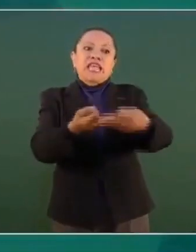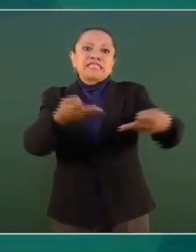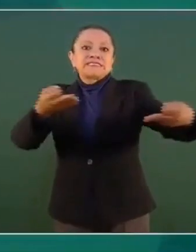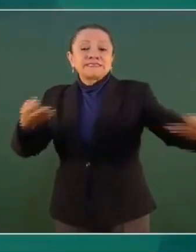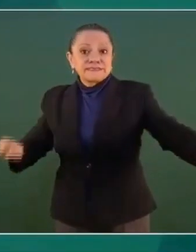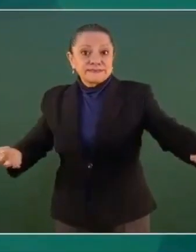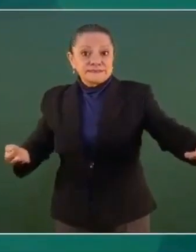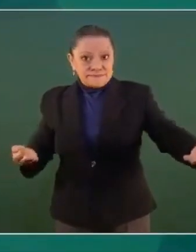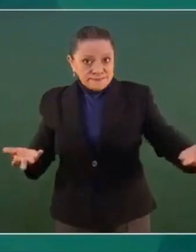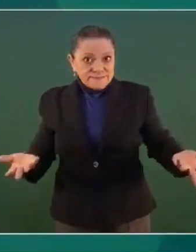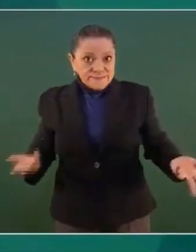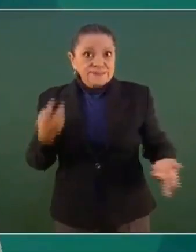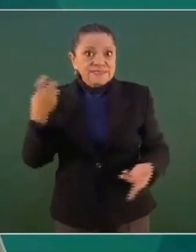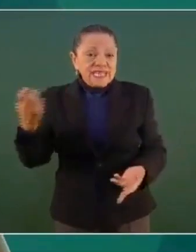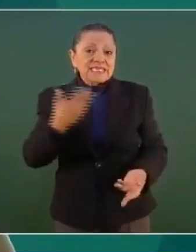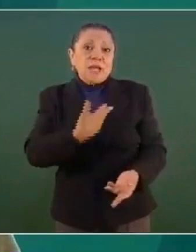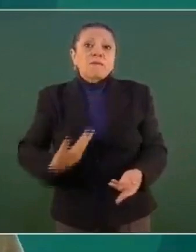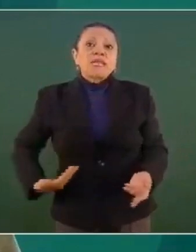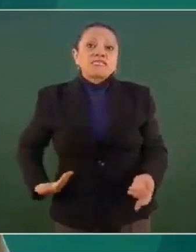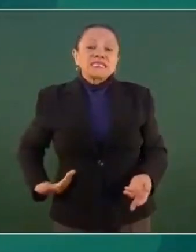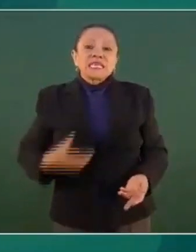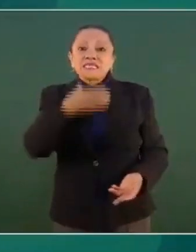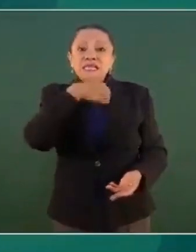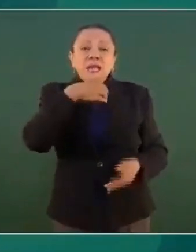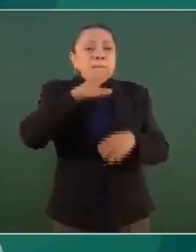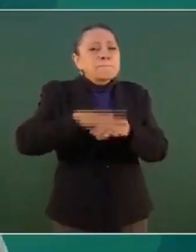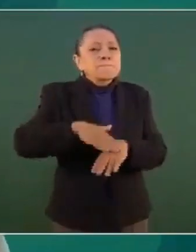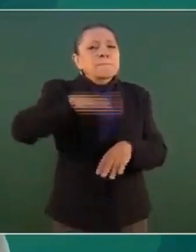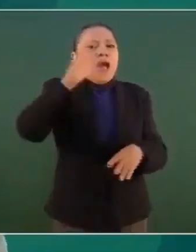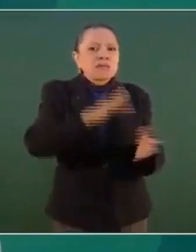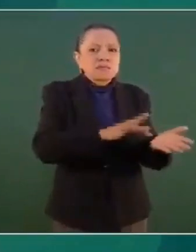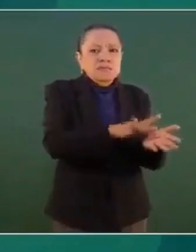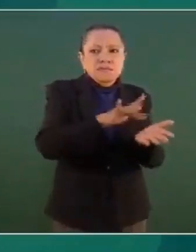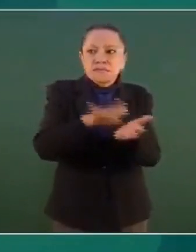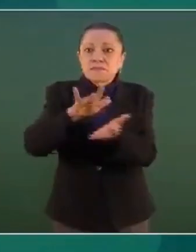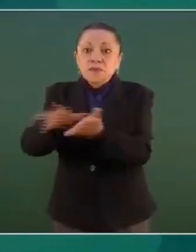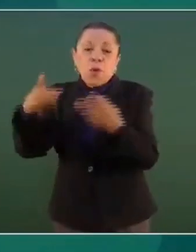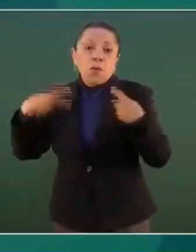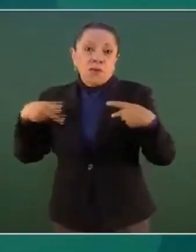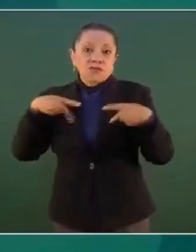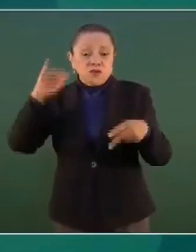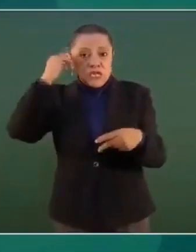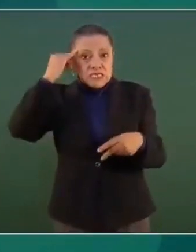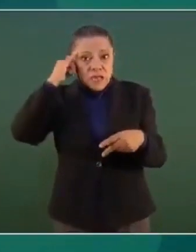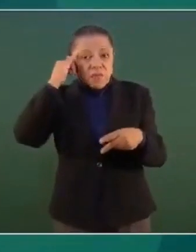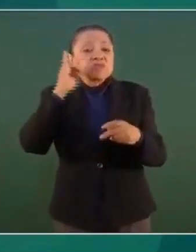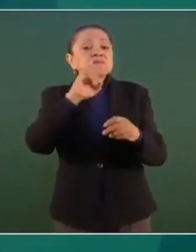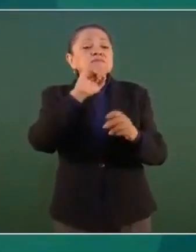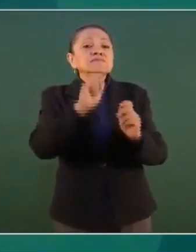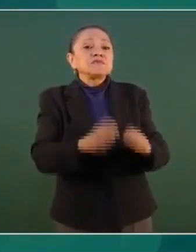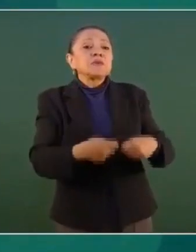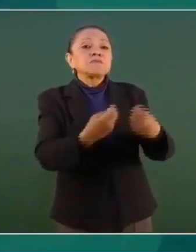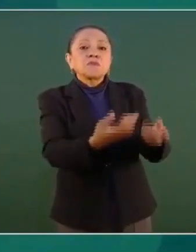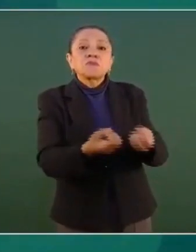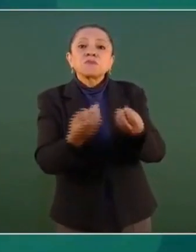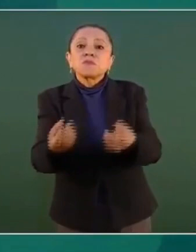Es el presidente que más apoyó a los campesinos,